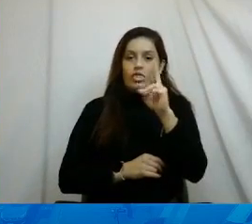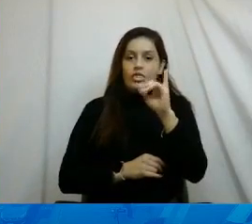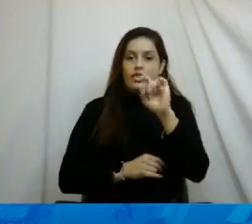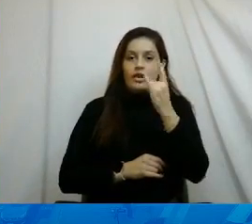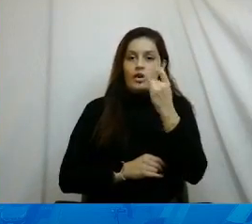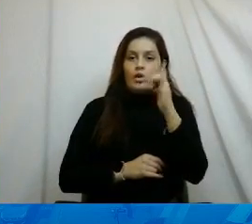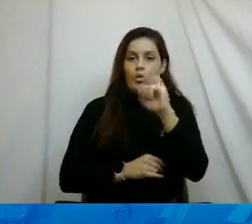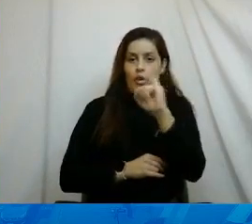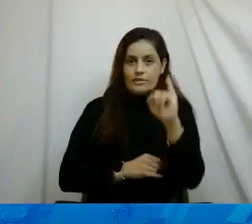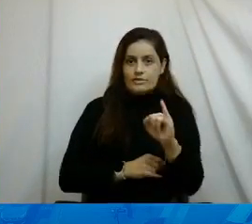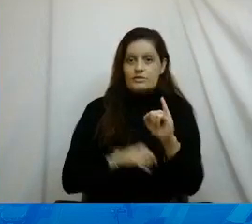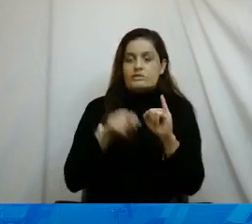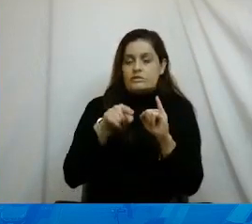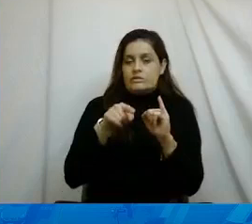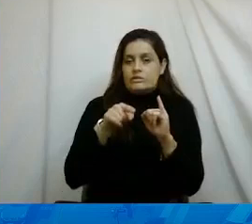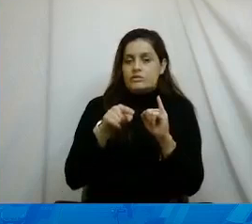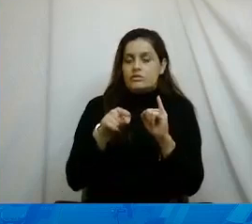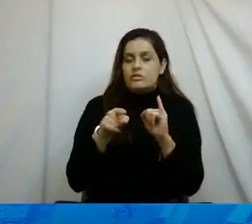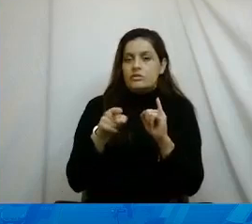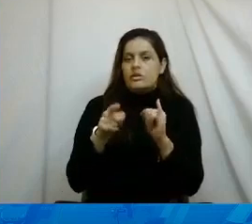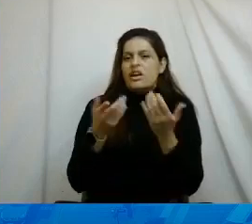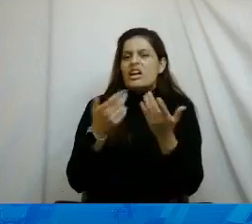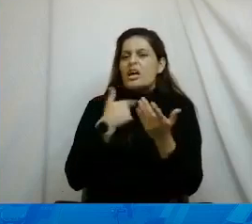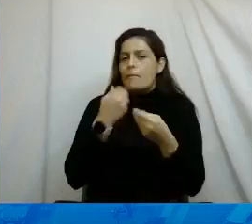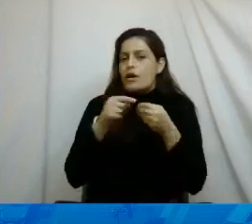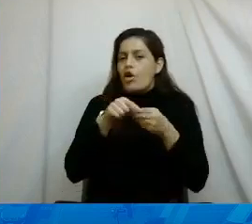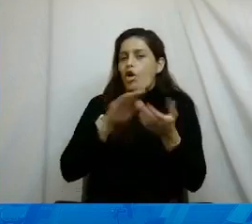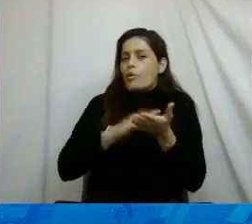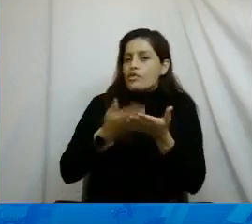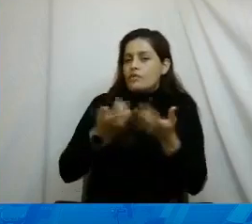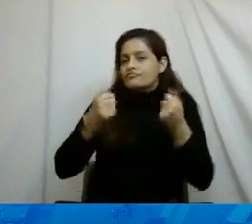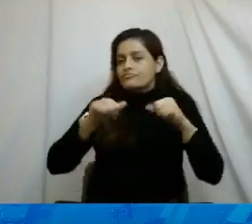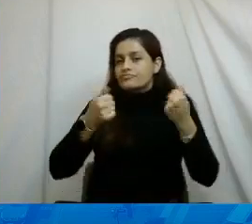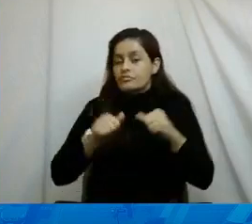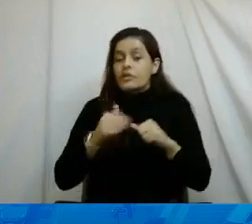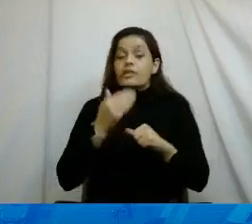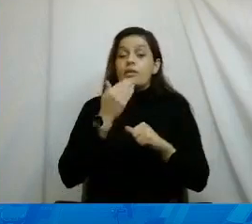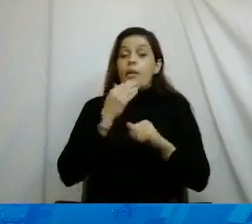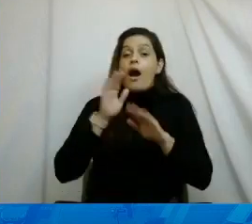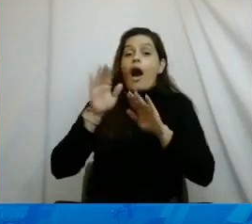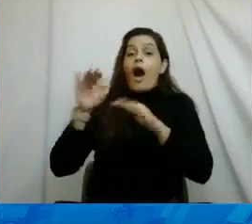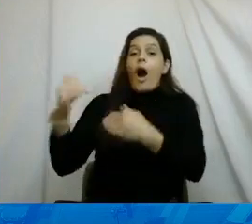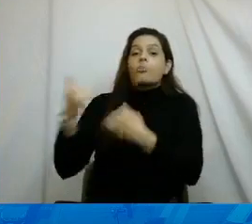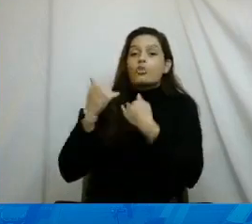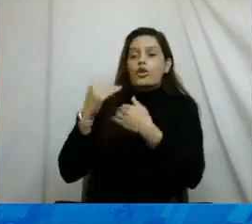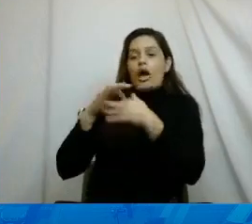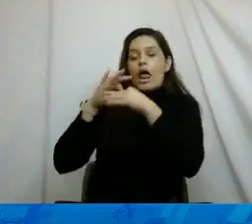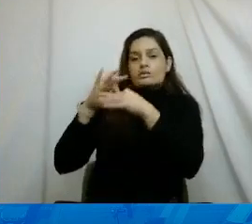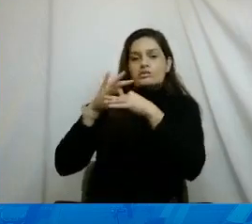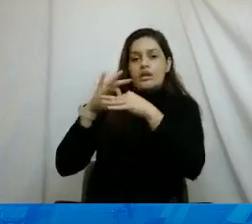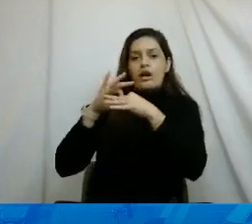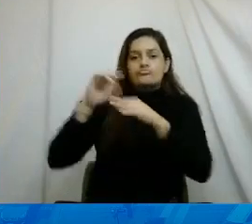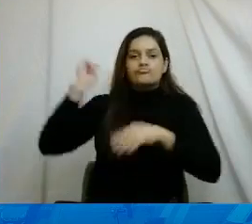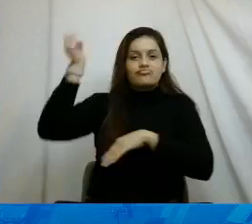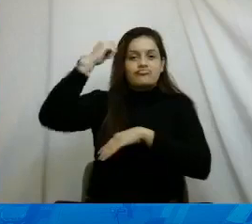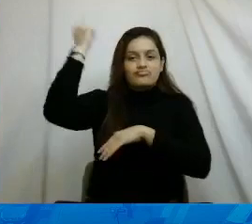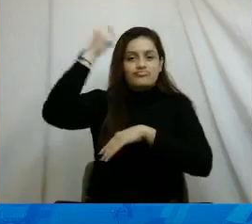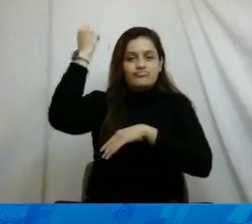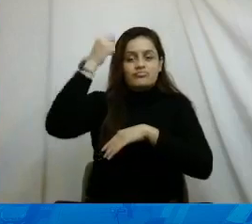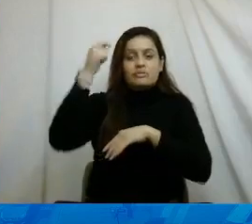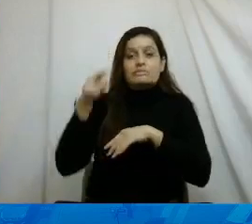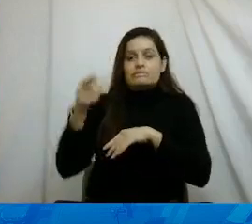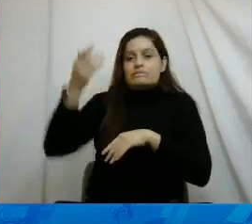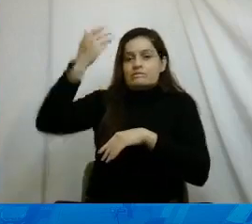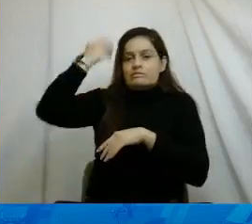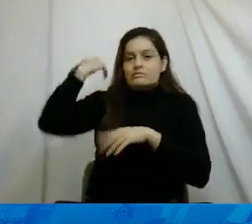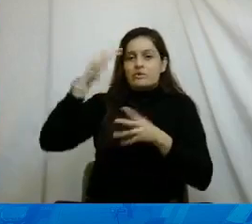eso. Agradecer, por otra parte, el apoyo a los folcloristas de Melipilla en la conmemoración del Día del Cuequero que se realizó en